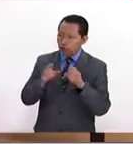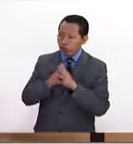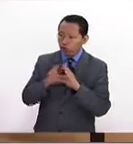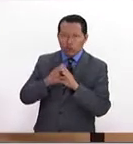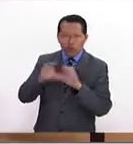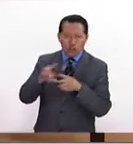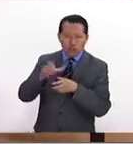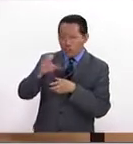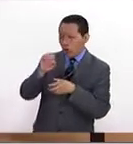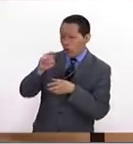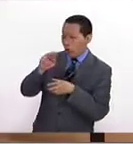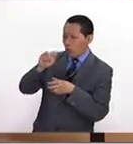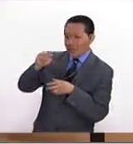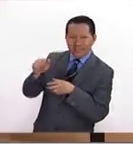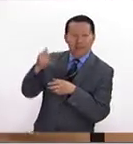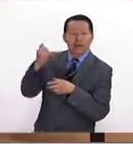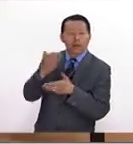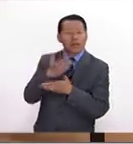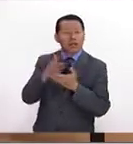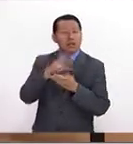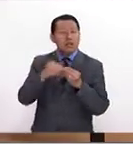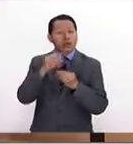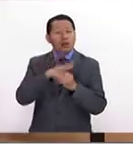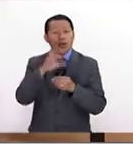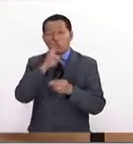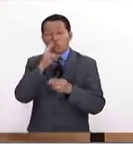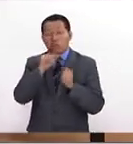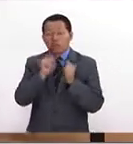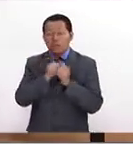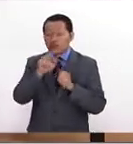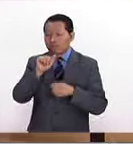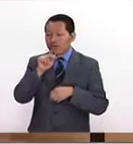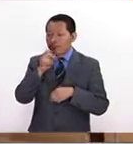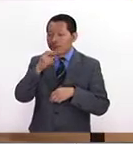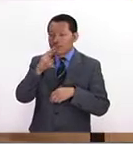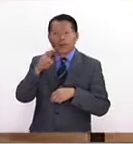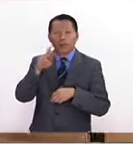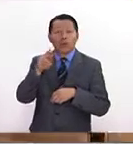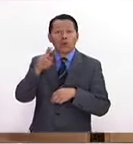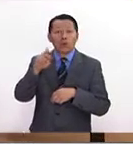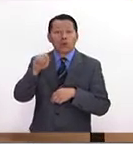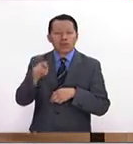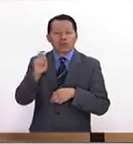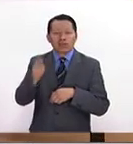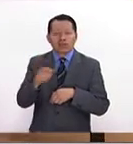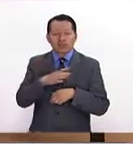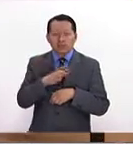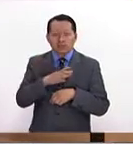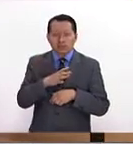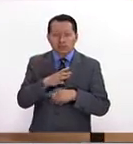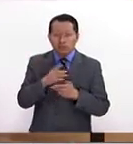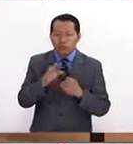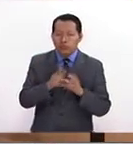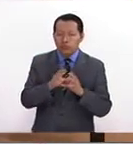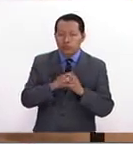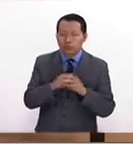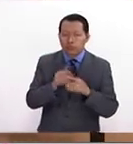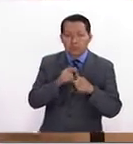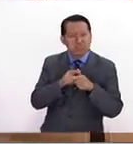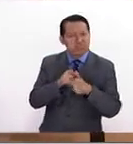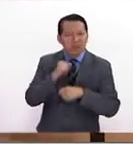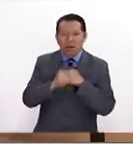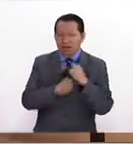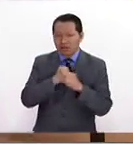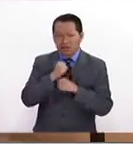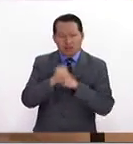y otro país como Rusia, con Vladimir Putin, que es un hombre, un presidente que se ha pues mantenido en el poder durante